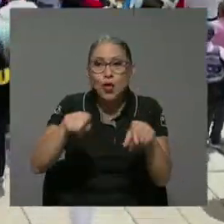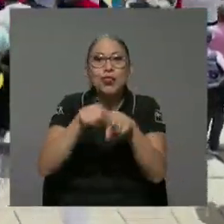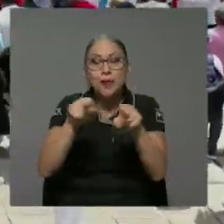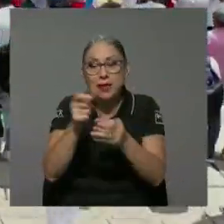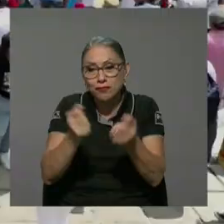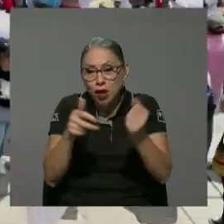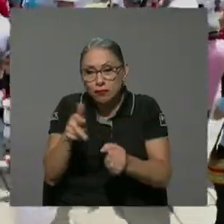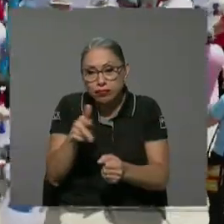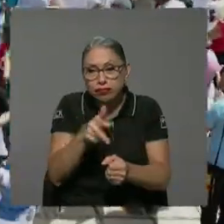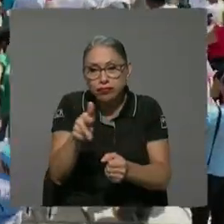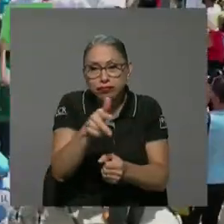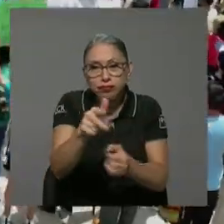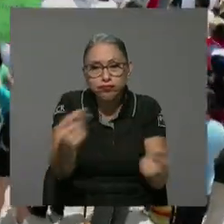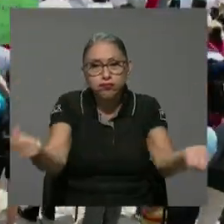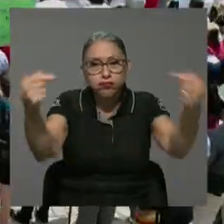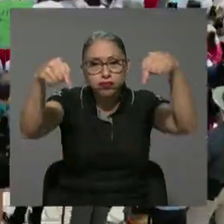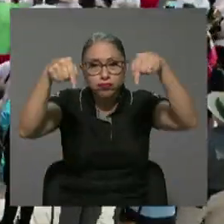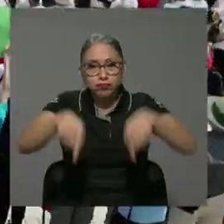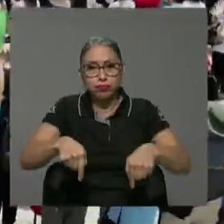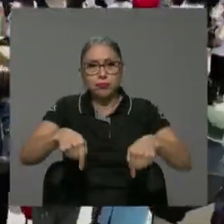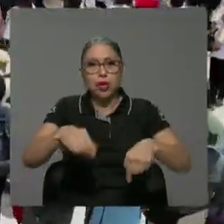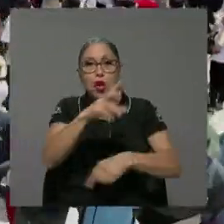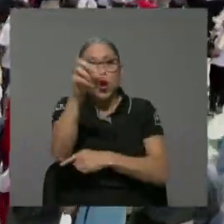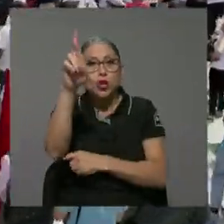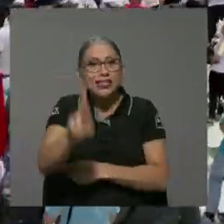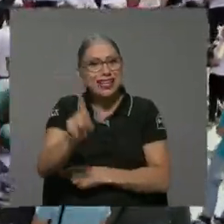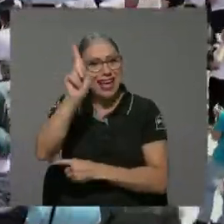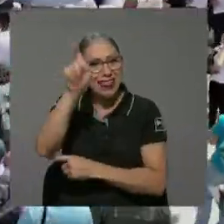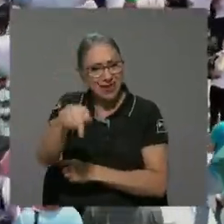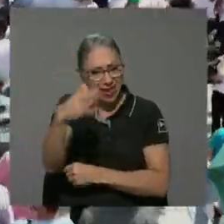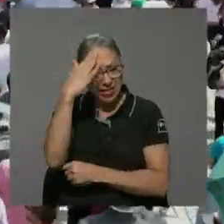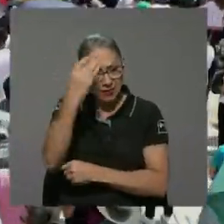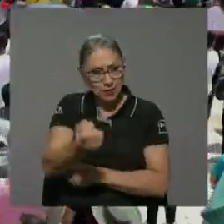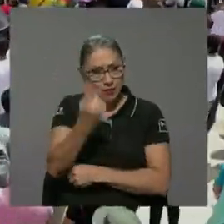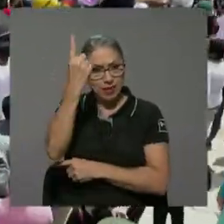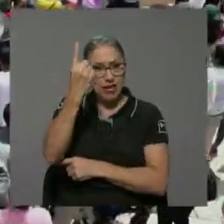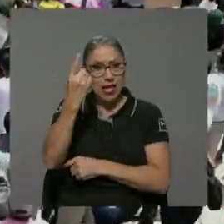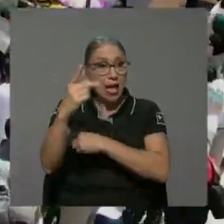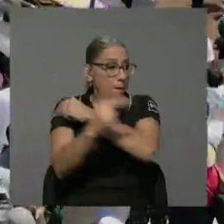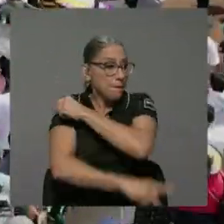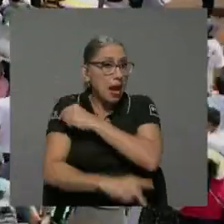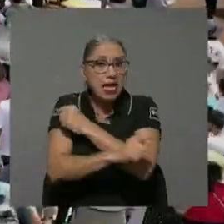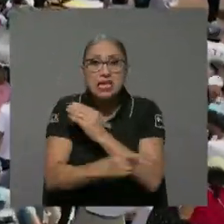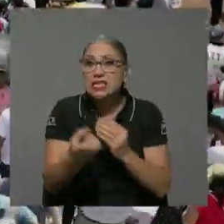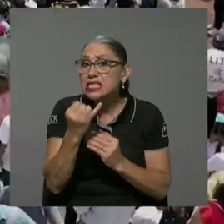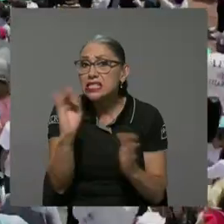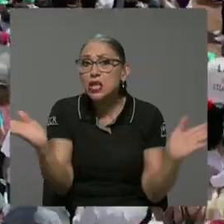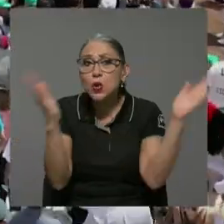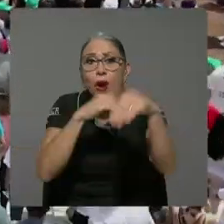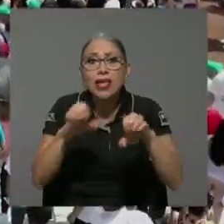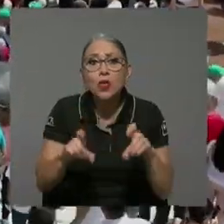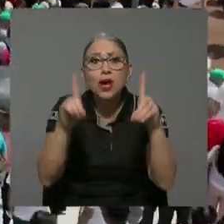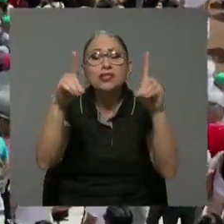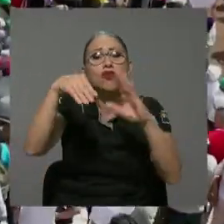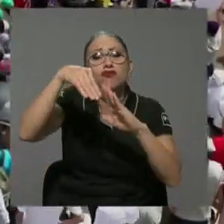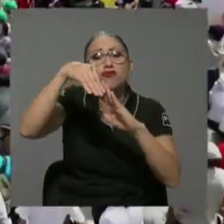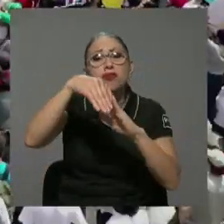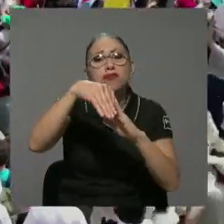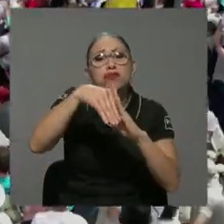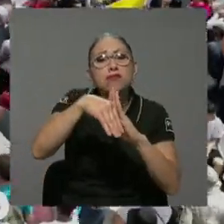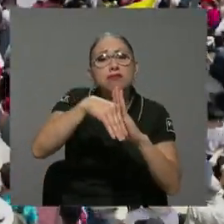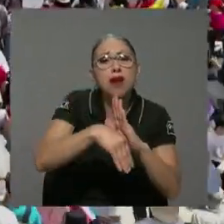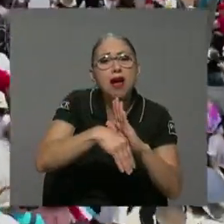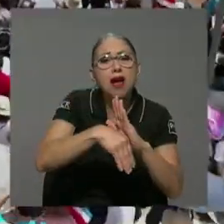que saber que un país sin educación va en detrimento. Ese es el mensaje para el día de hoy. Sí a la